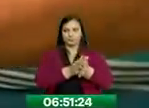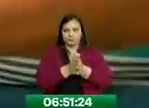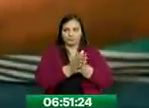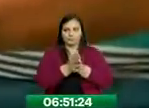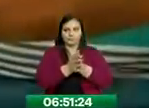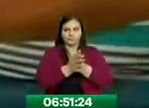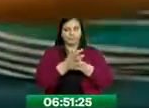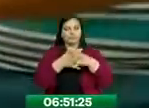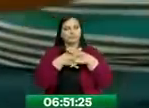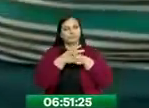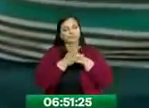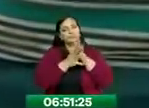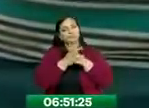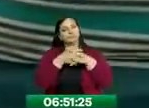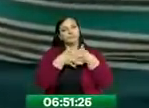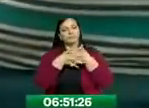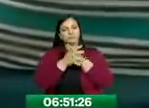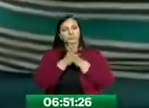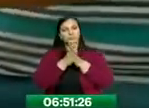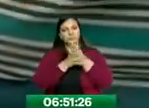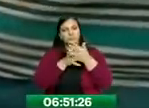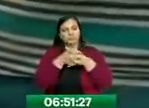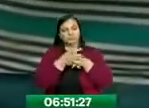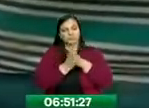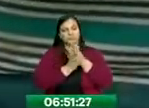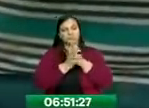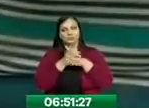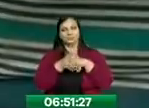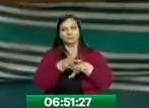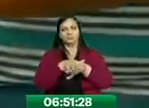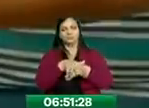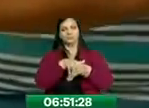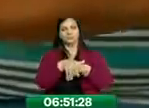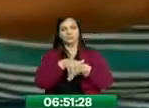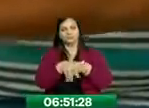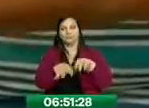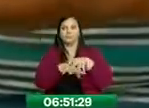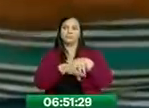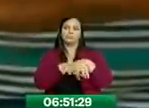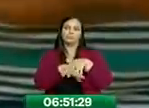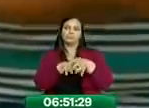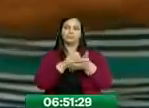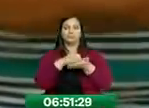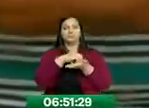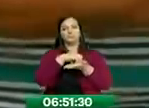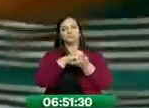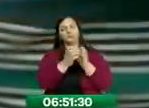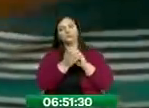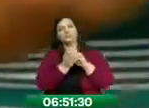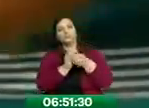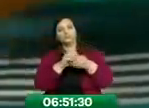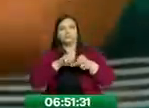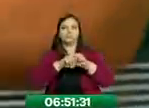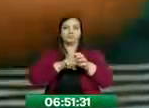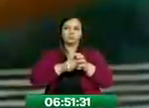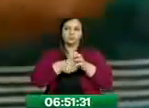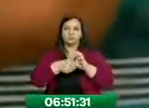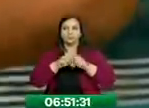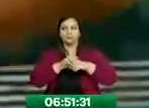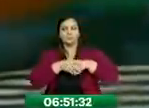manos, limpiarse así, así, así, así, así,